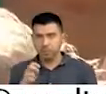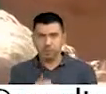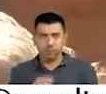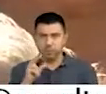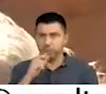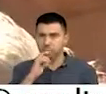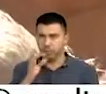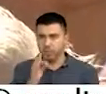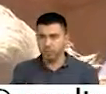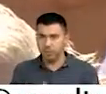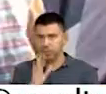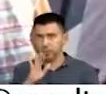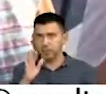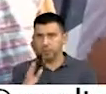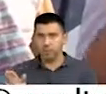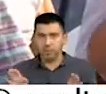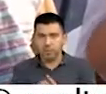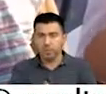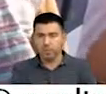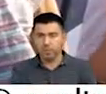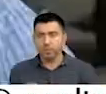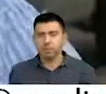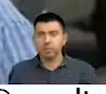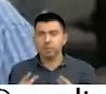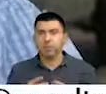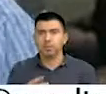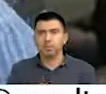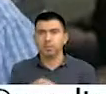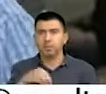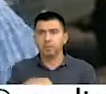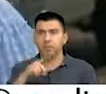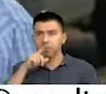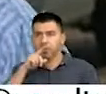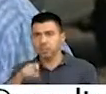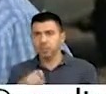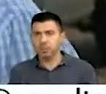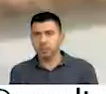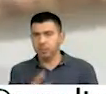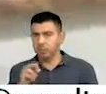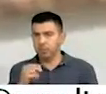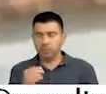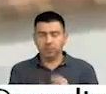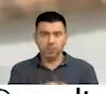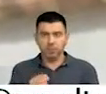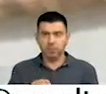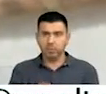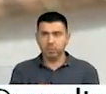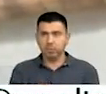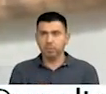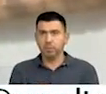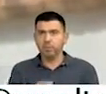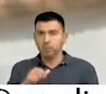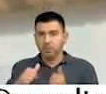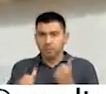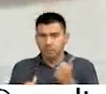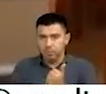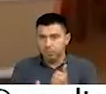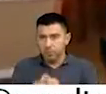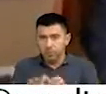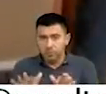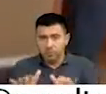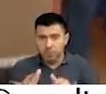los centros vida de bucaramanga el municipio de amagá no ha tenido porque no ve capaz de los contratos por su parte el subsecretario de desarrollo